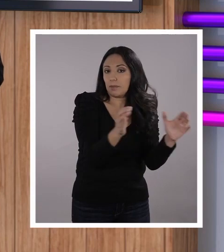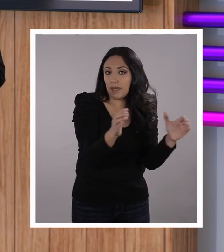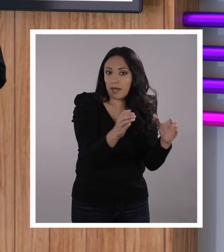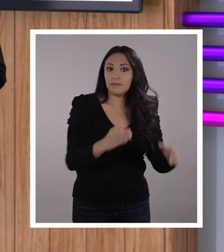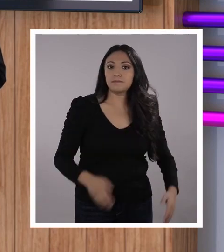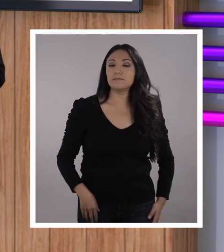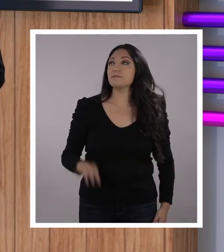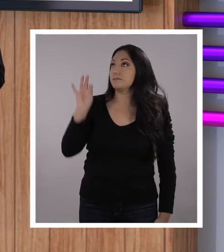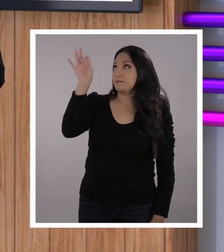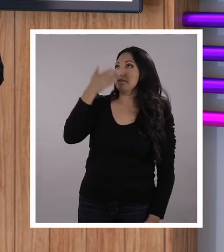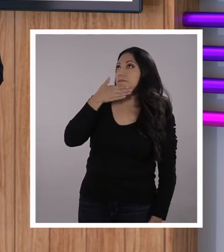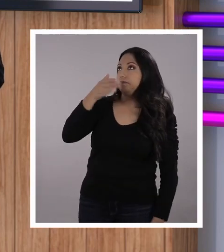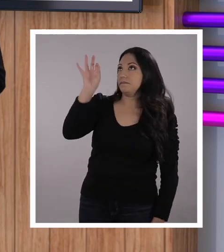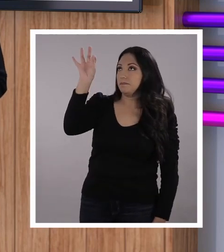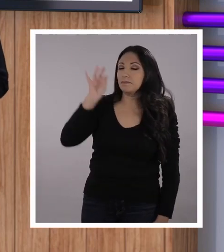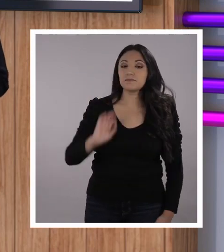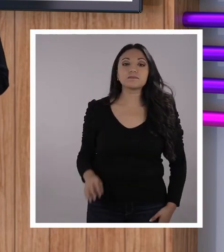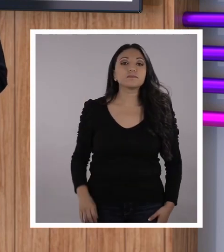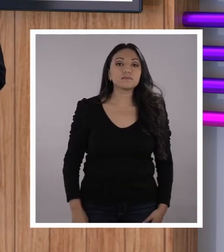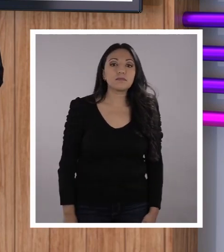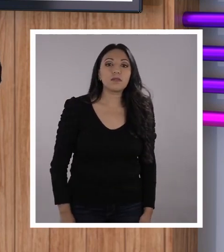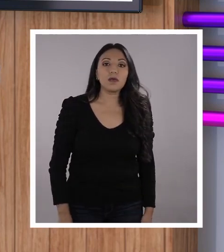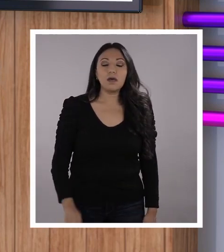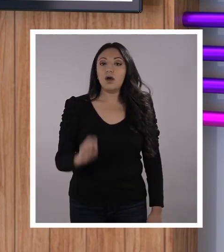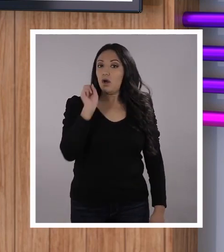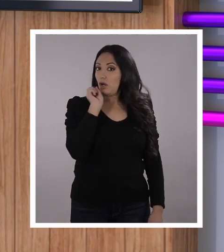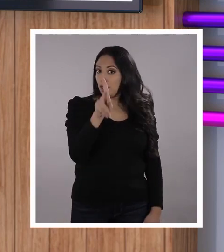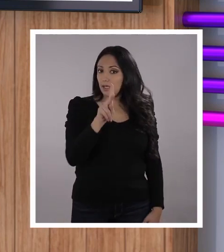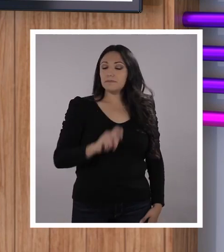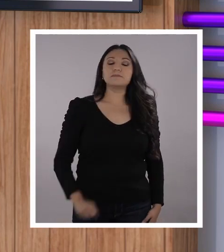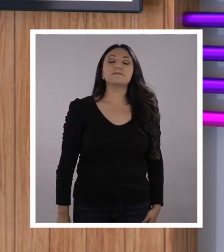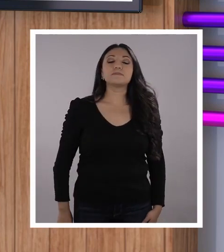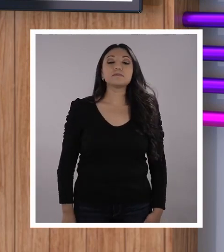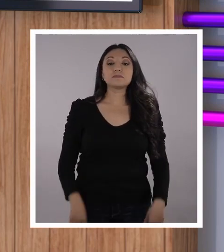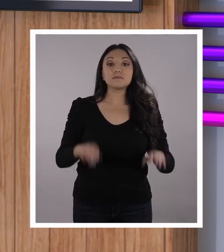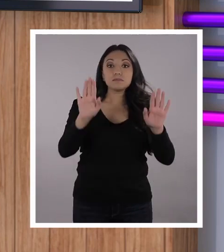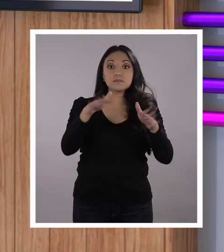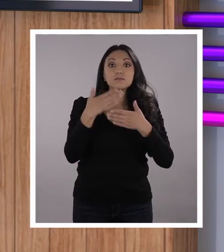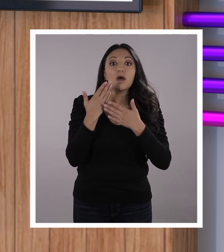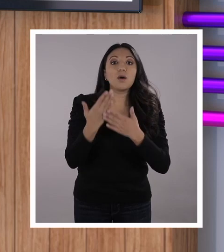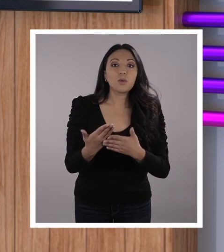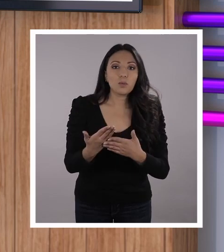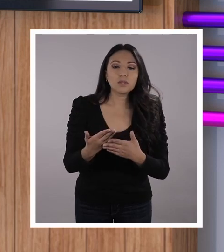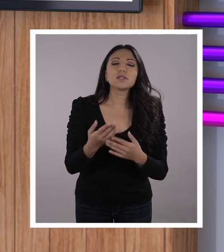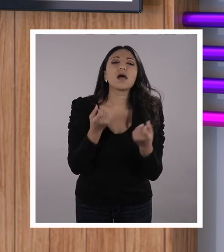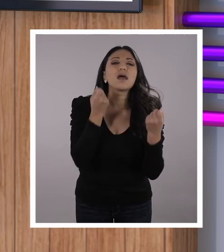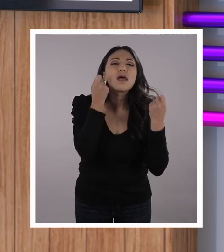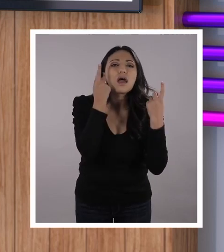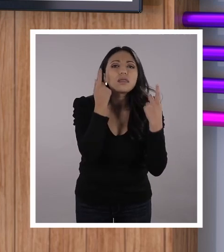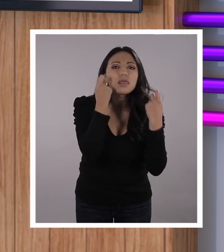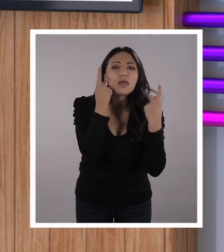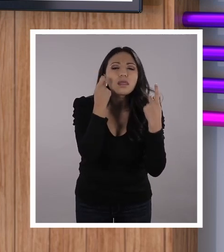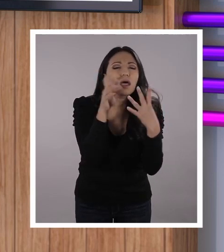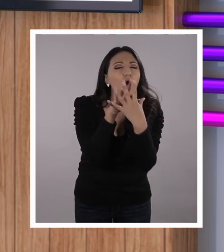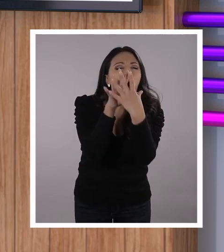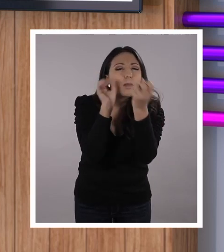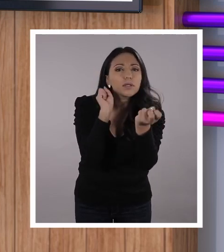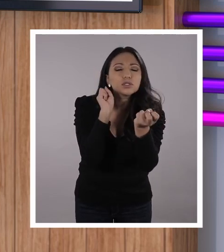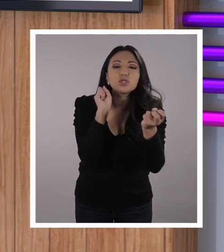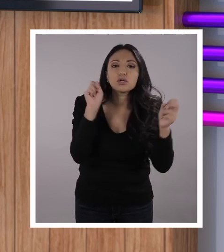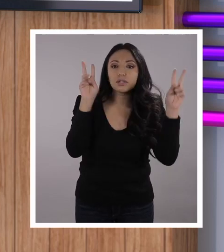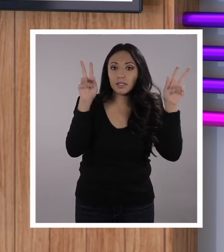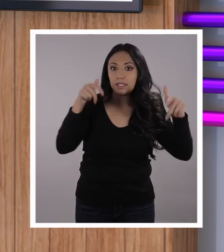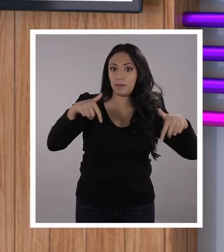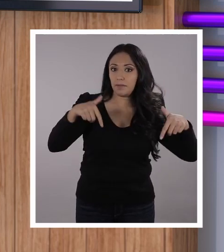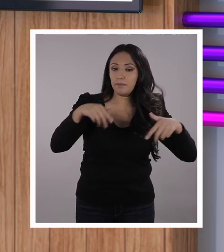gracias, una mezcla Webster. De cosas. Chévere, gracias, ñaño. Gracias, Webster. ¿Sí? Uh-huh. Entonces, quiero proponerles una forma de analizar y